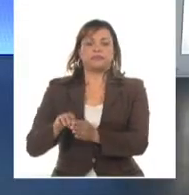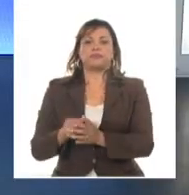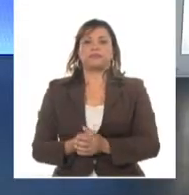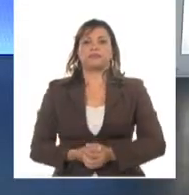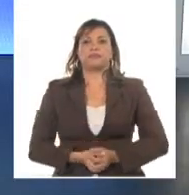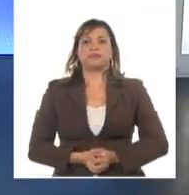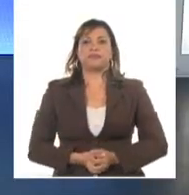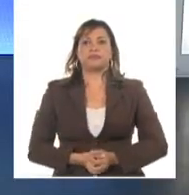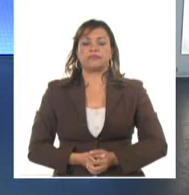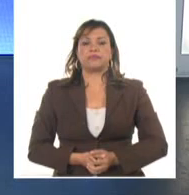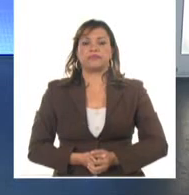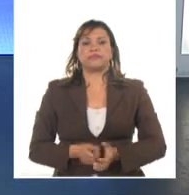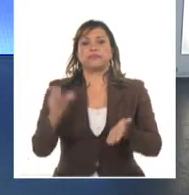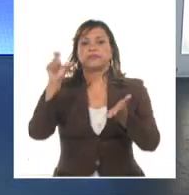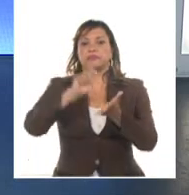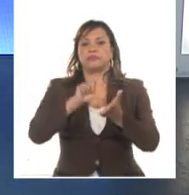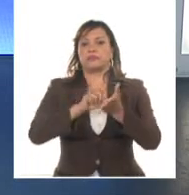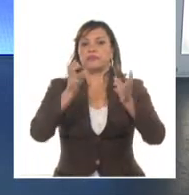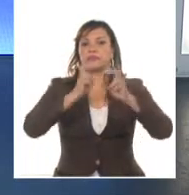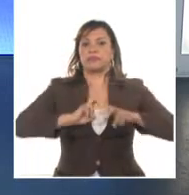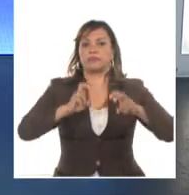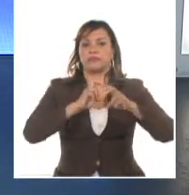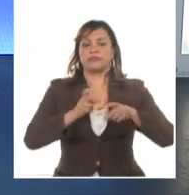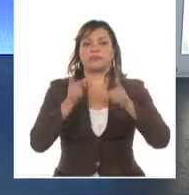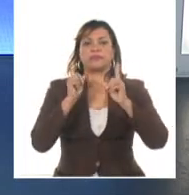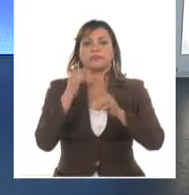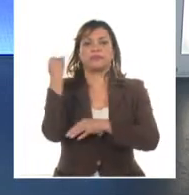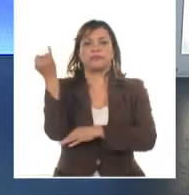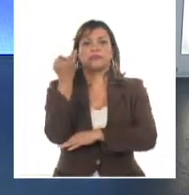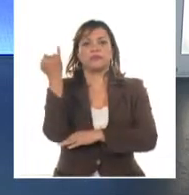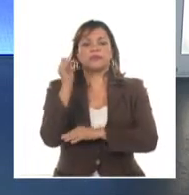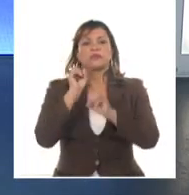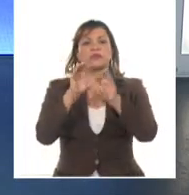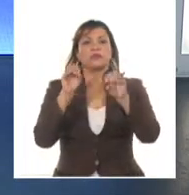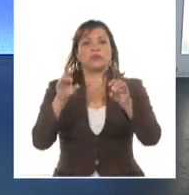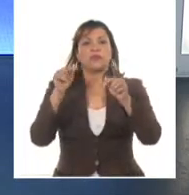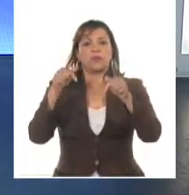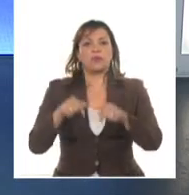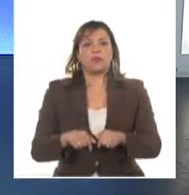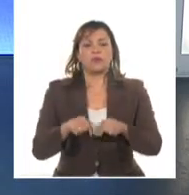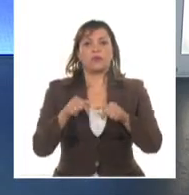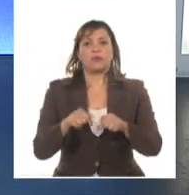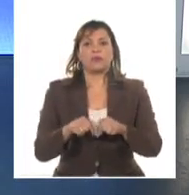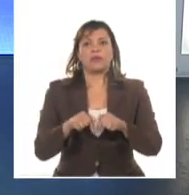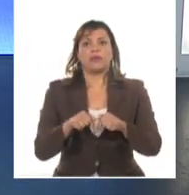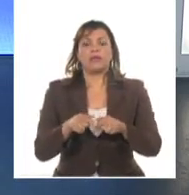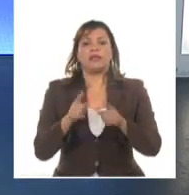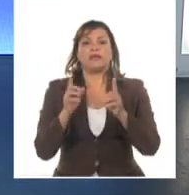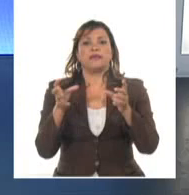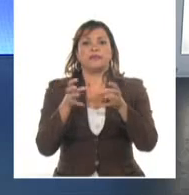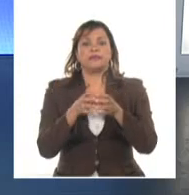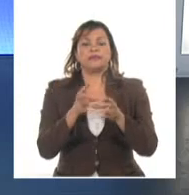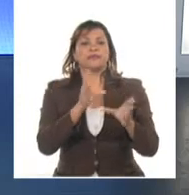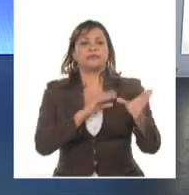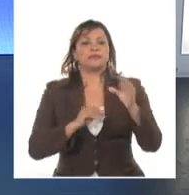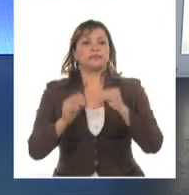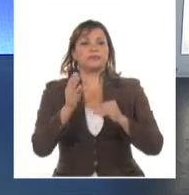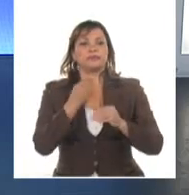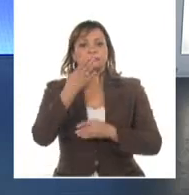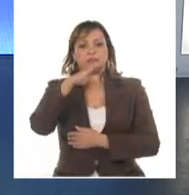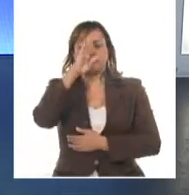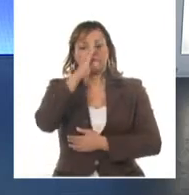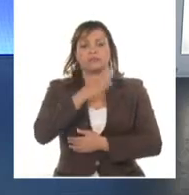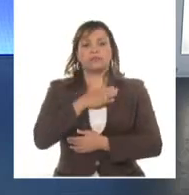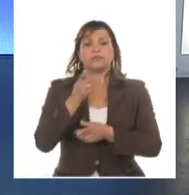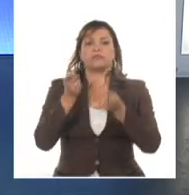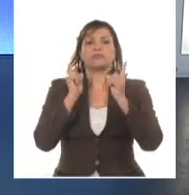Y el Centro de Investigaciones de Política Internacional convocó hoy a la edición 22 de la serie de conversaciones Cuba en la política exterior